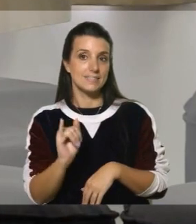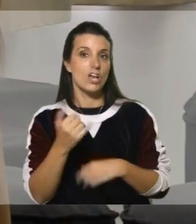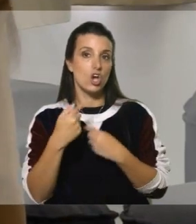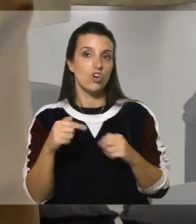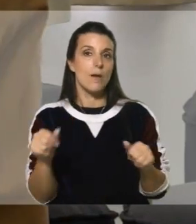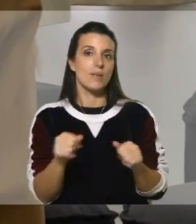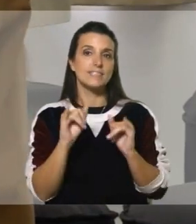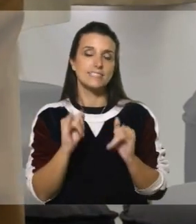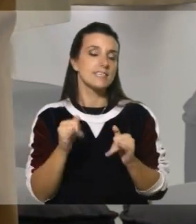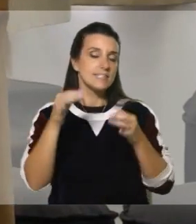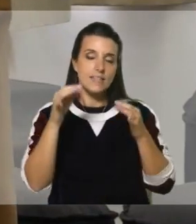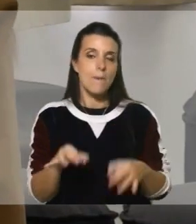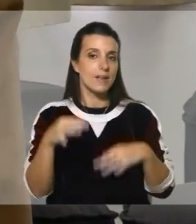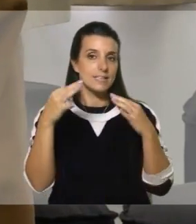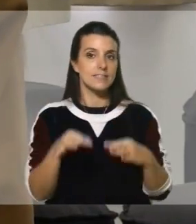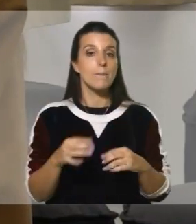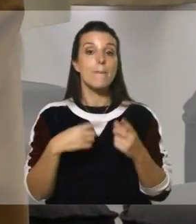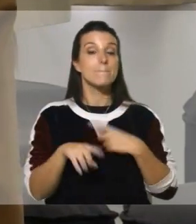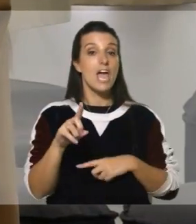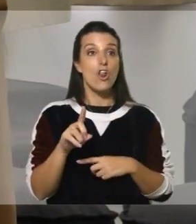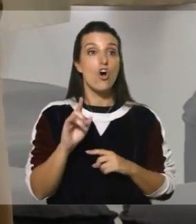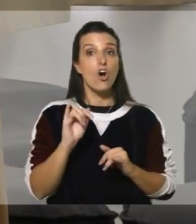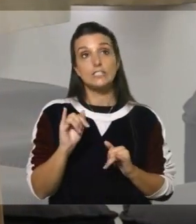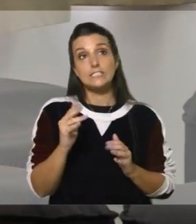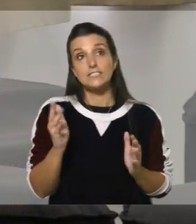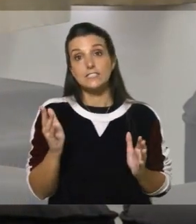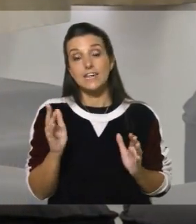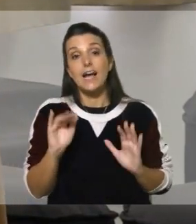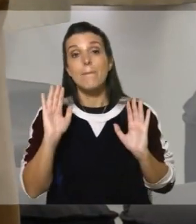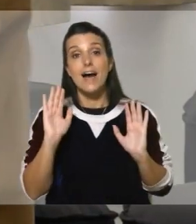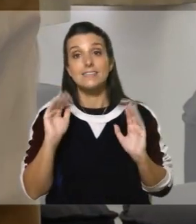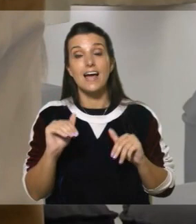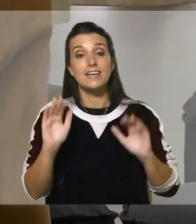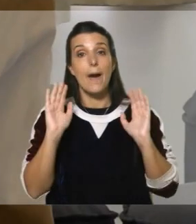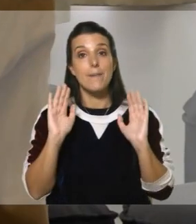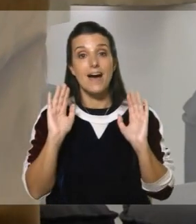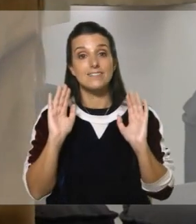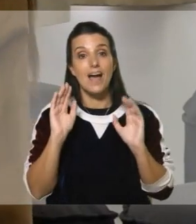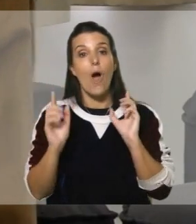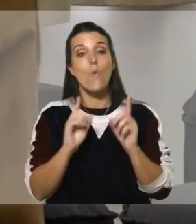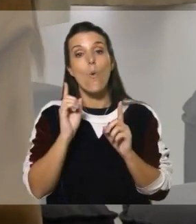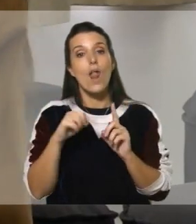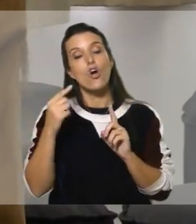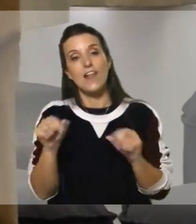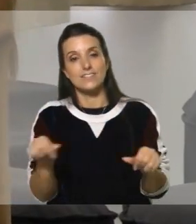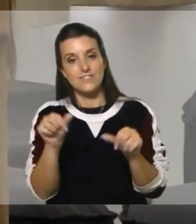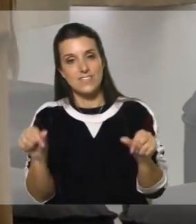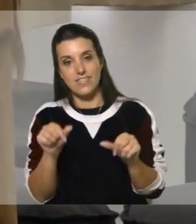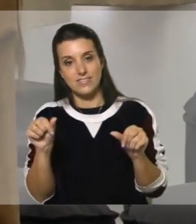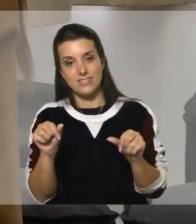Hay cosas por hacer pero sin probablemente tengamos alguna otra actividad